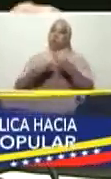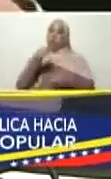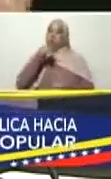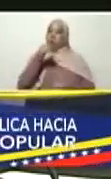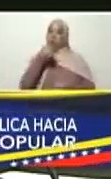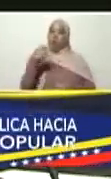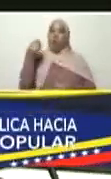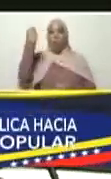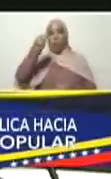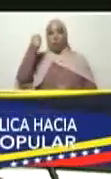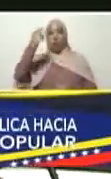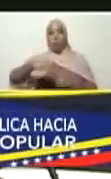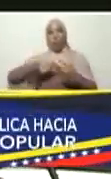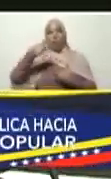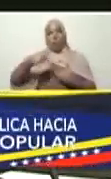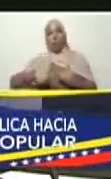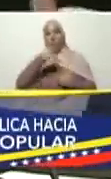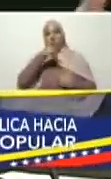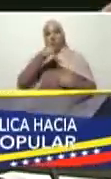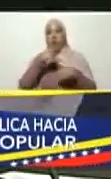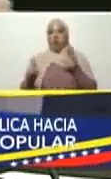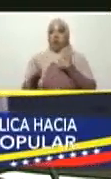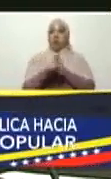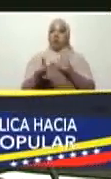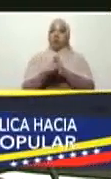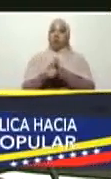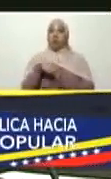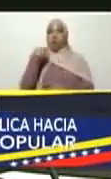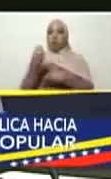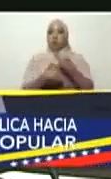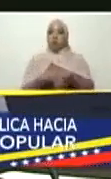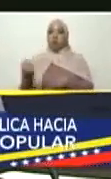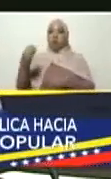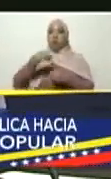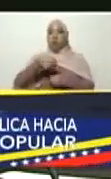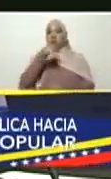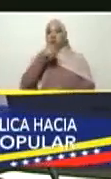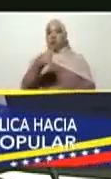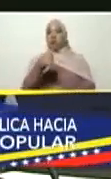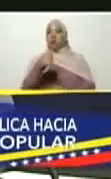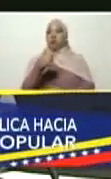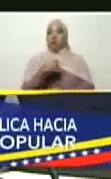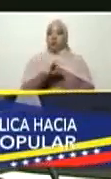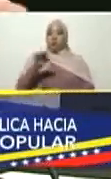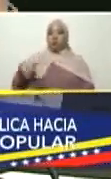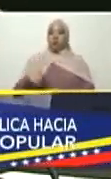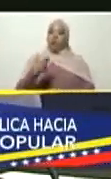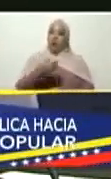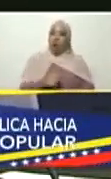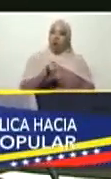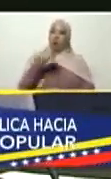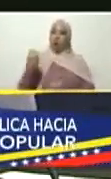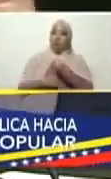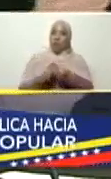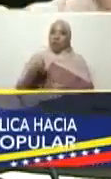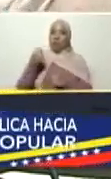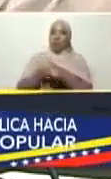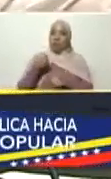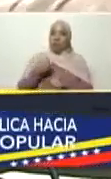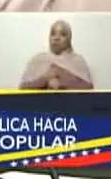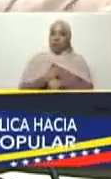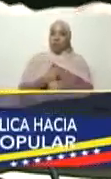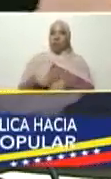dé su opinión y sus propuestas sobre la ley. Las resistencias institucionales que existen todavía, ¿cómo las rompemos? Aquí